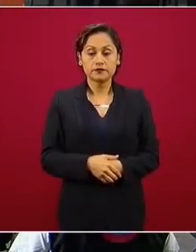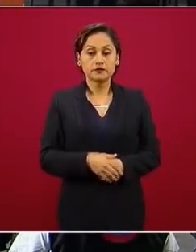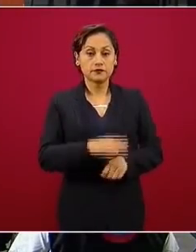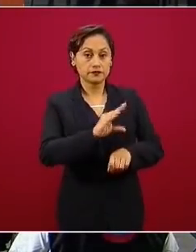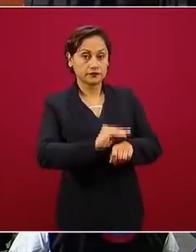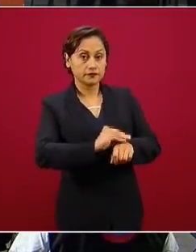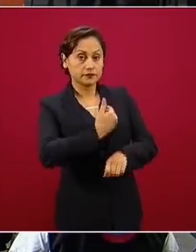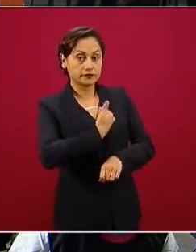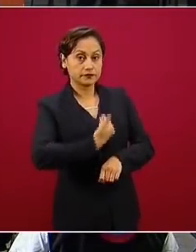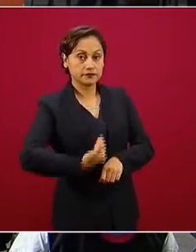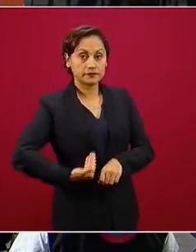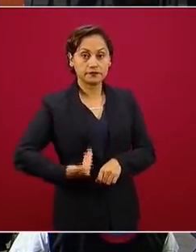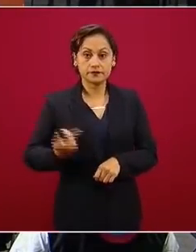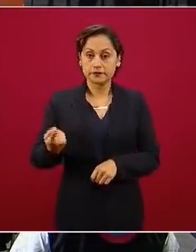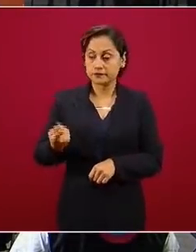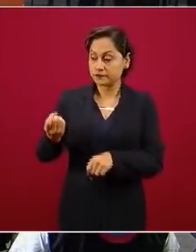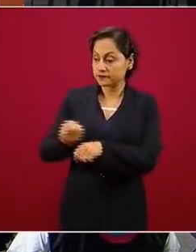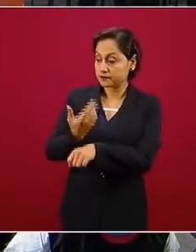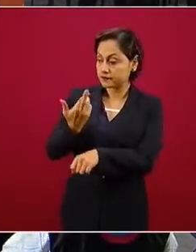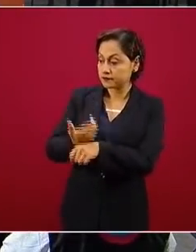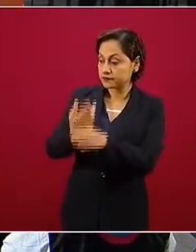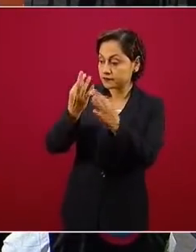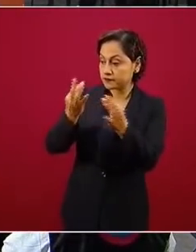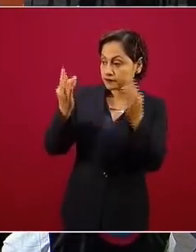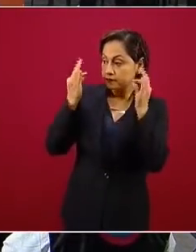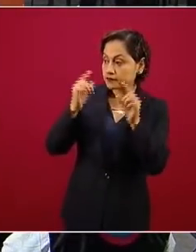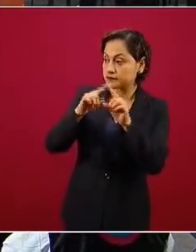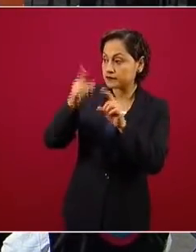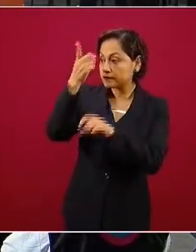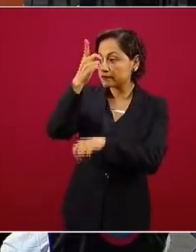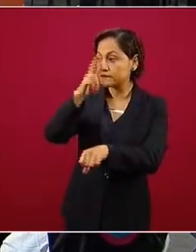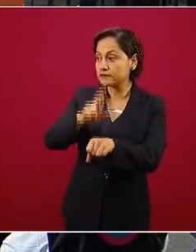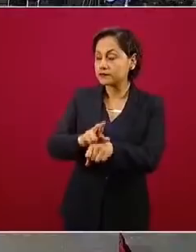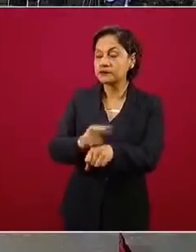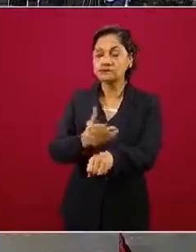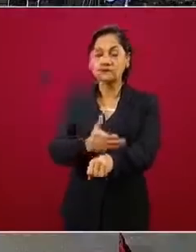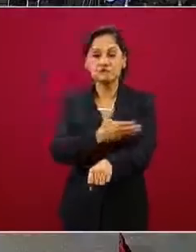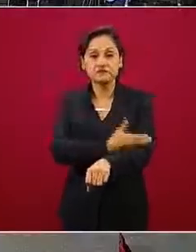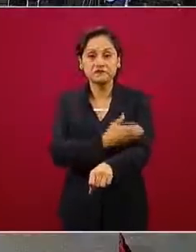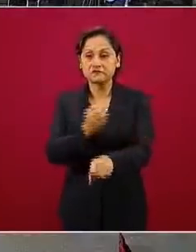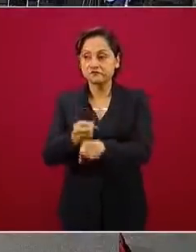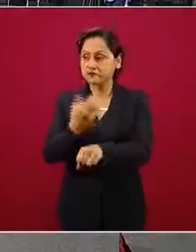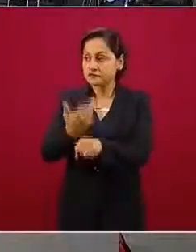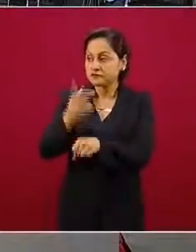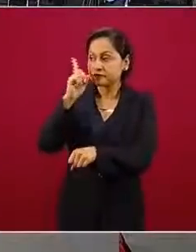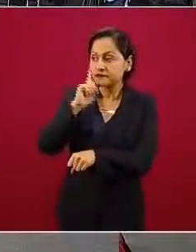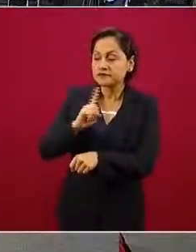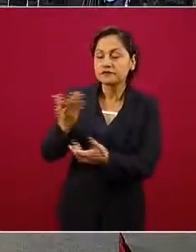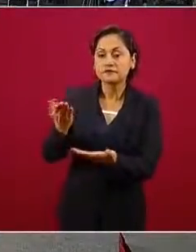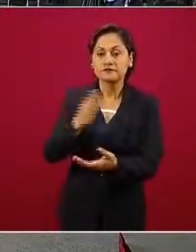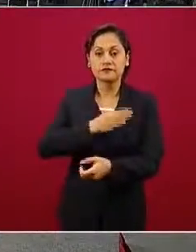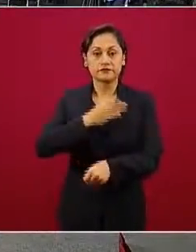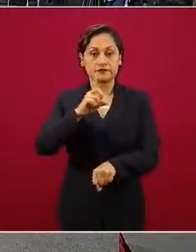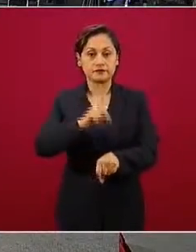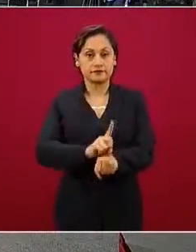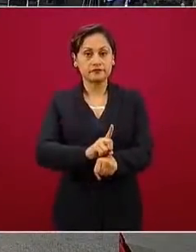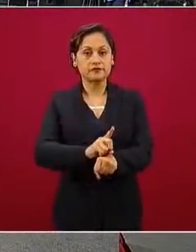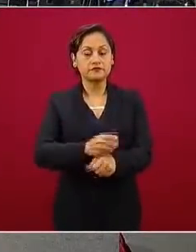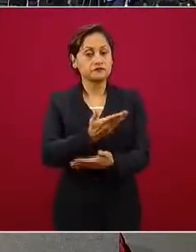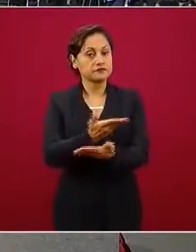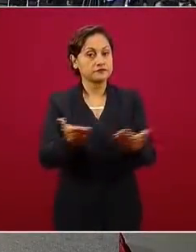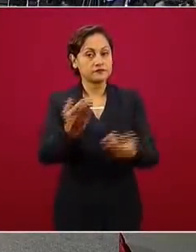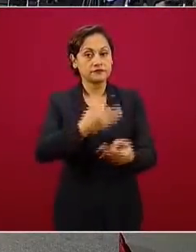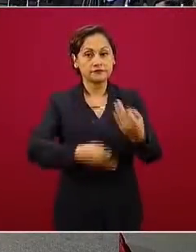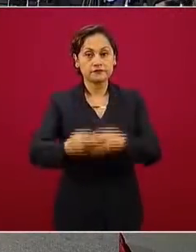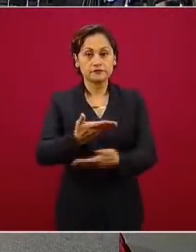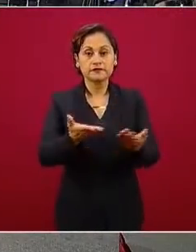Con permiso, señor presidente, secretario, canciller, director, colegas, secretaria, muy buenos días. Muy buenos días tengan